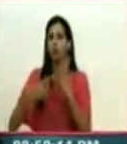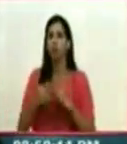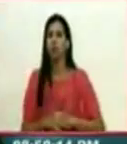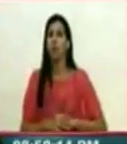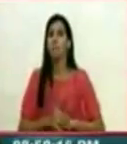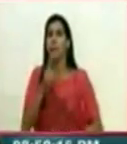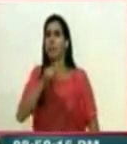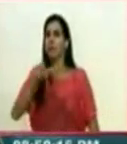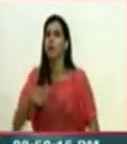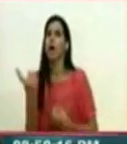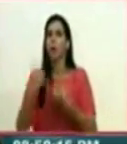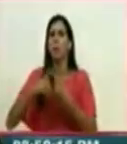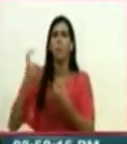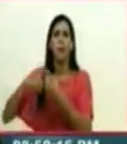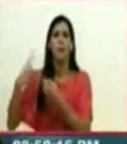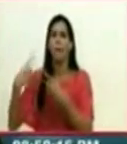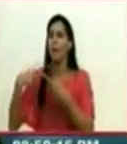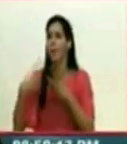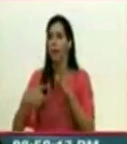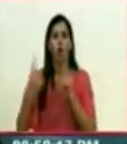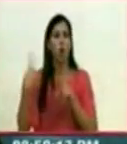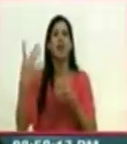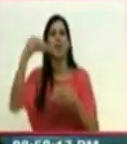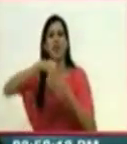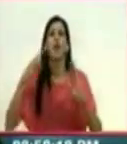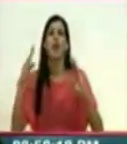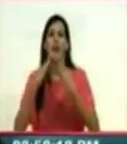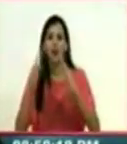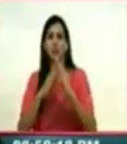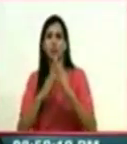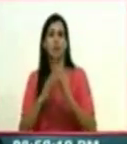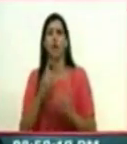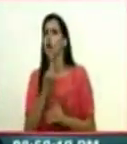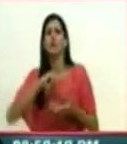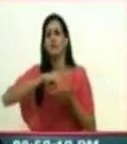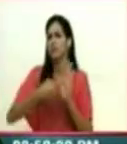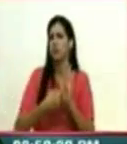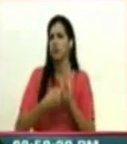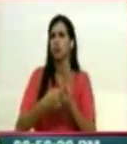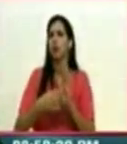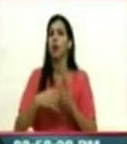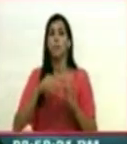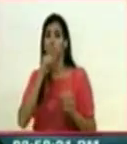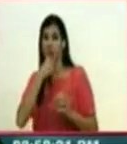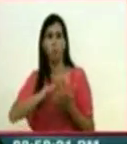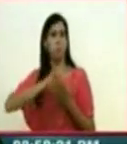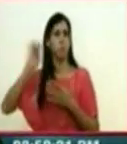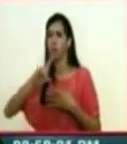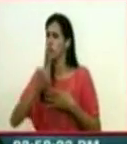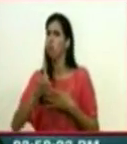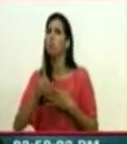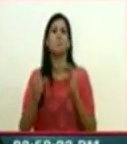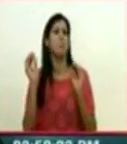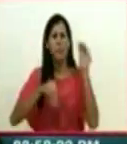las personas que incorporan nuevos equipos eléctricos a sus hogares, sin que eso implique desincorporar los que ya tenían en uso.